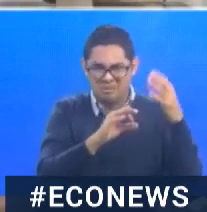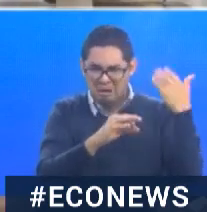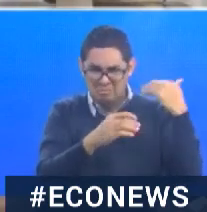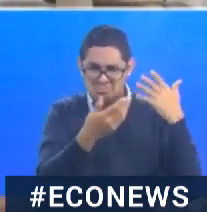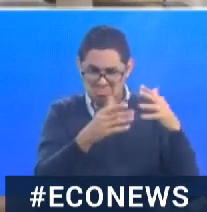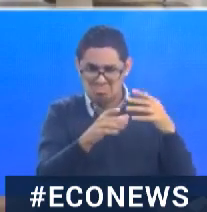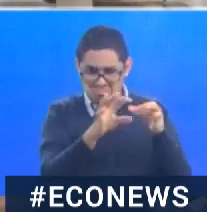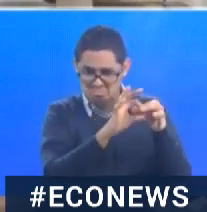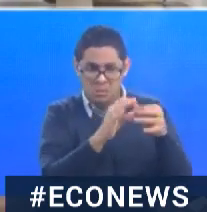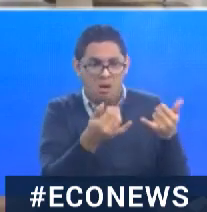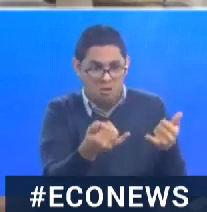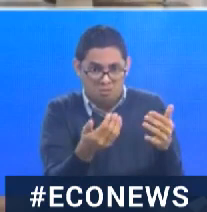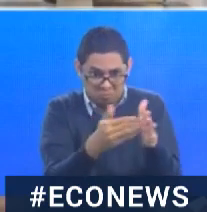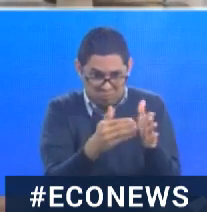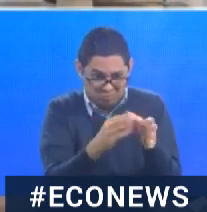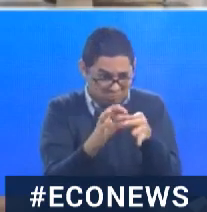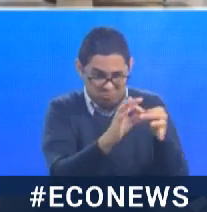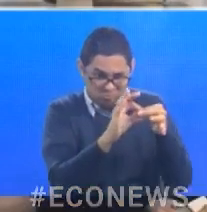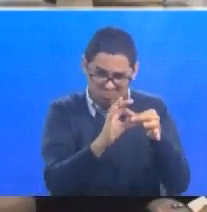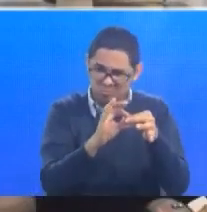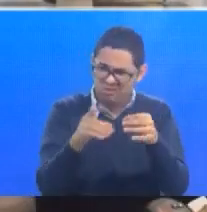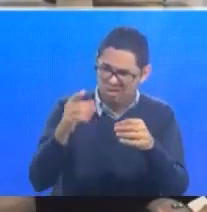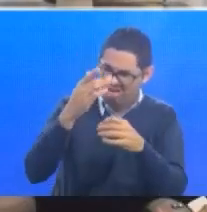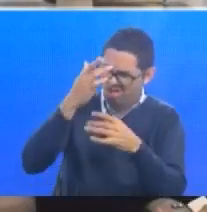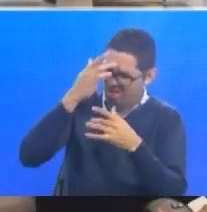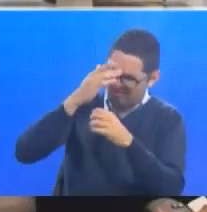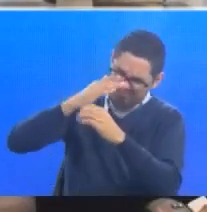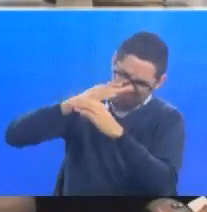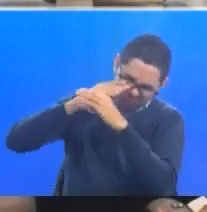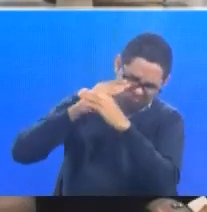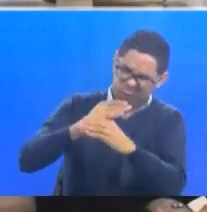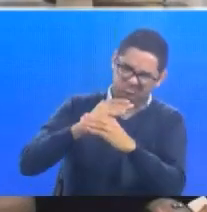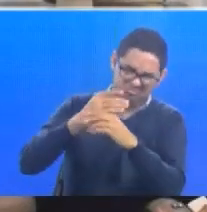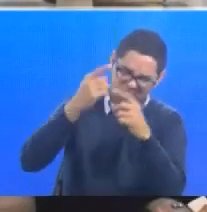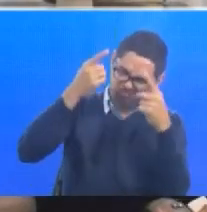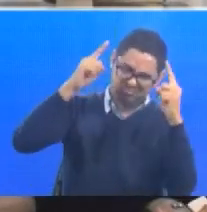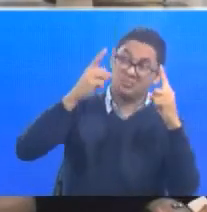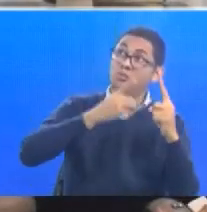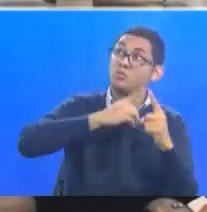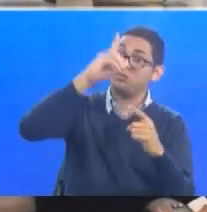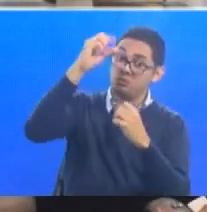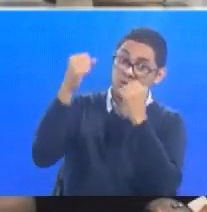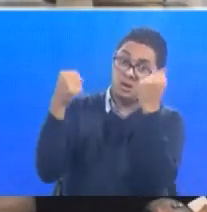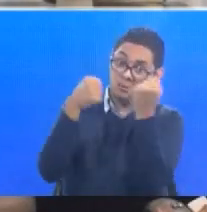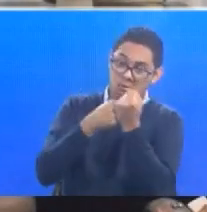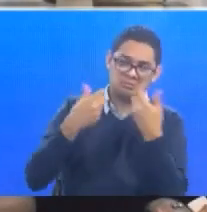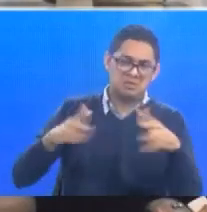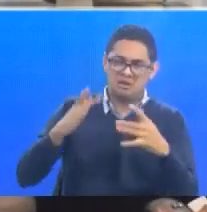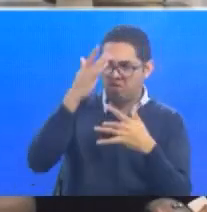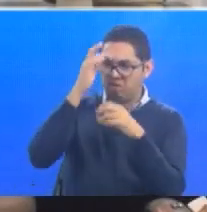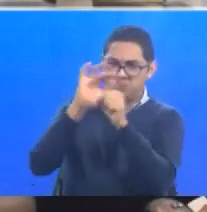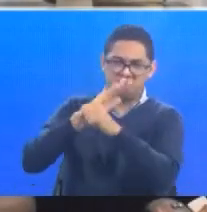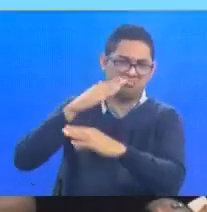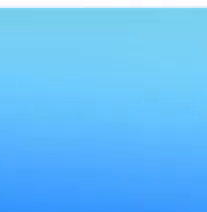de esta vamos a salir. Con el favor de Dios, venciendo al coronavirus.